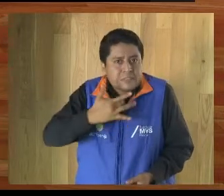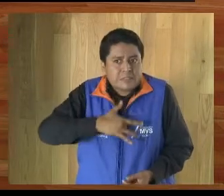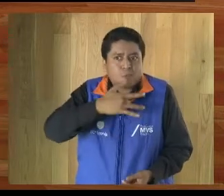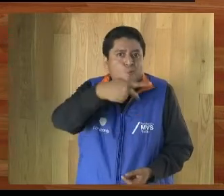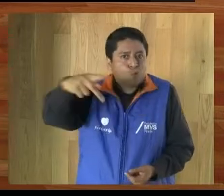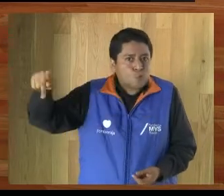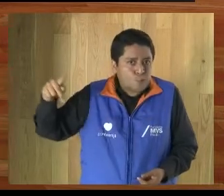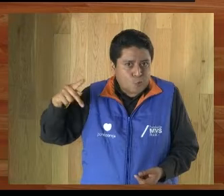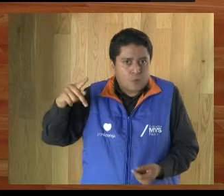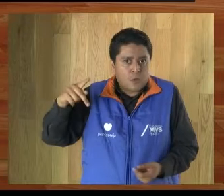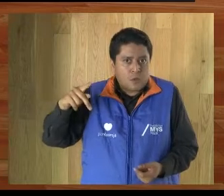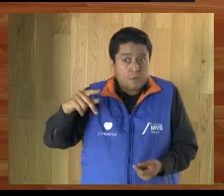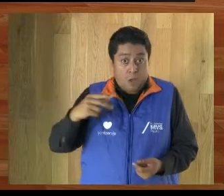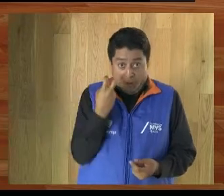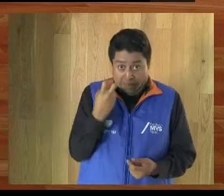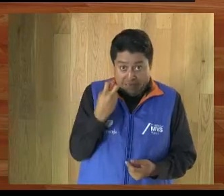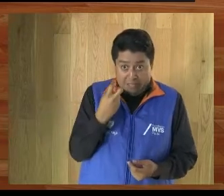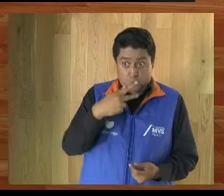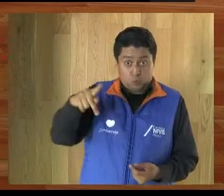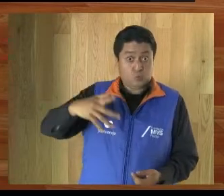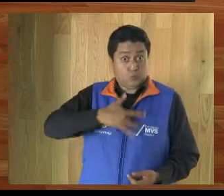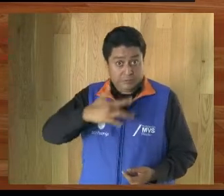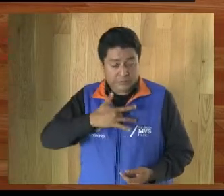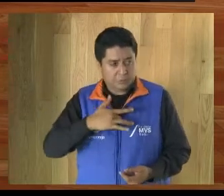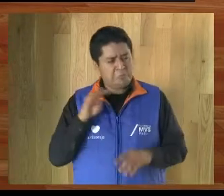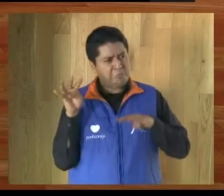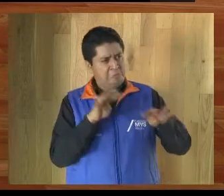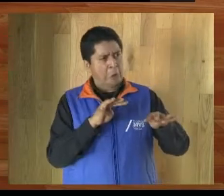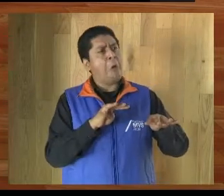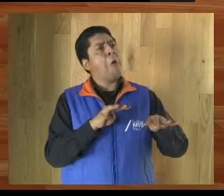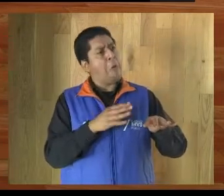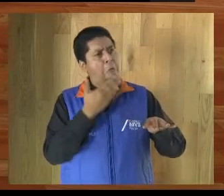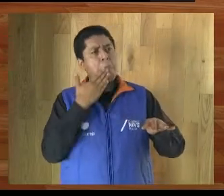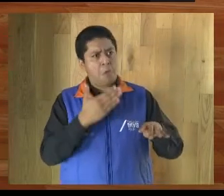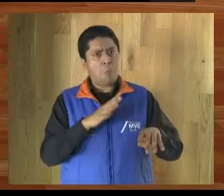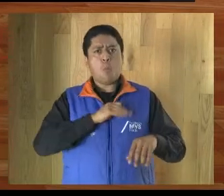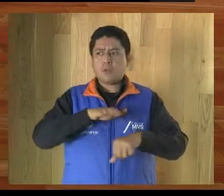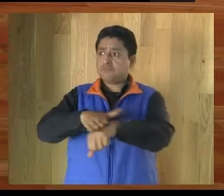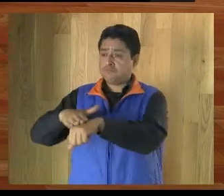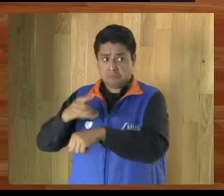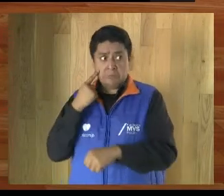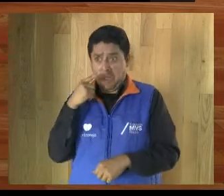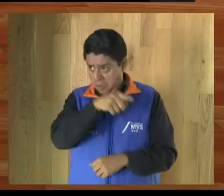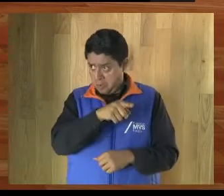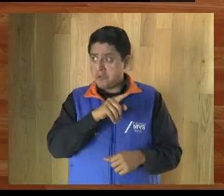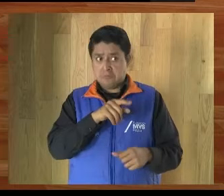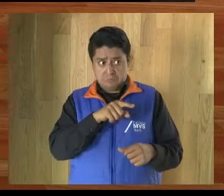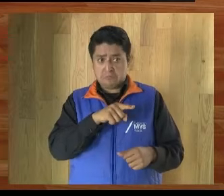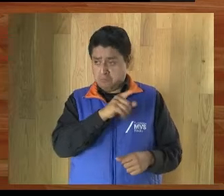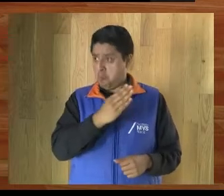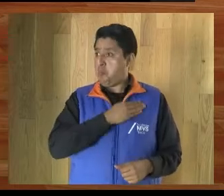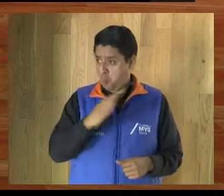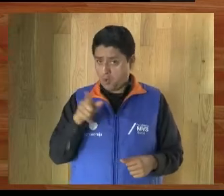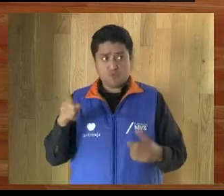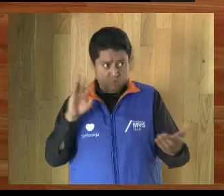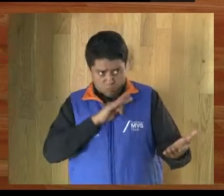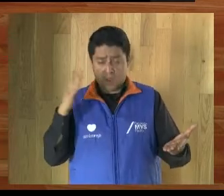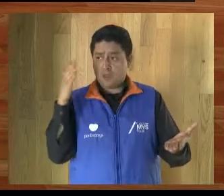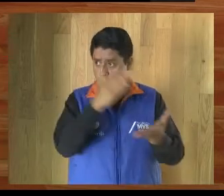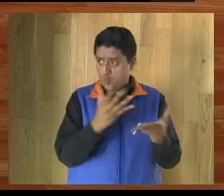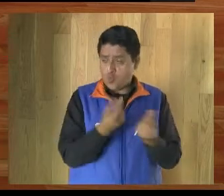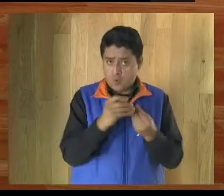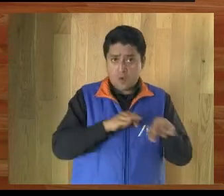comportamientos de recomendar, de comprar, de ser un proveedor que le fío, porque si yo